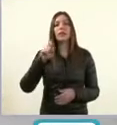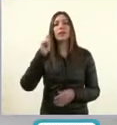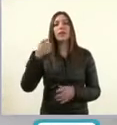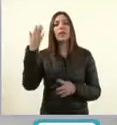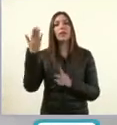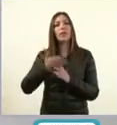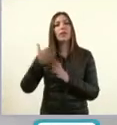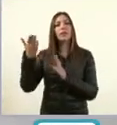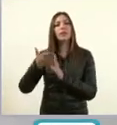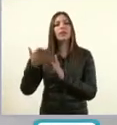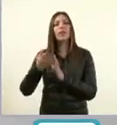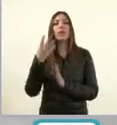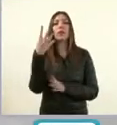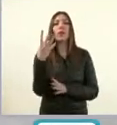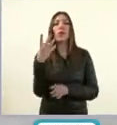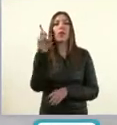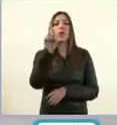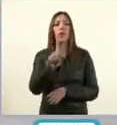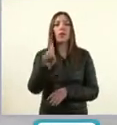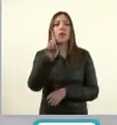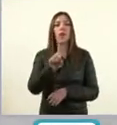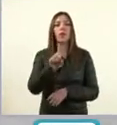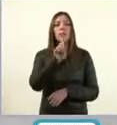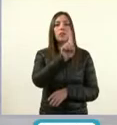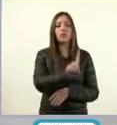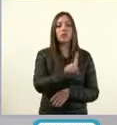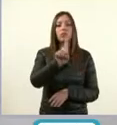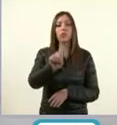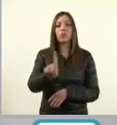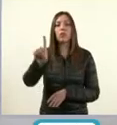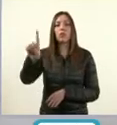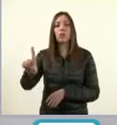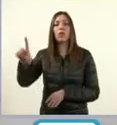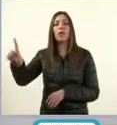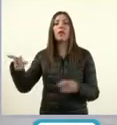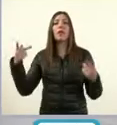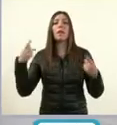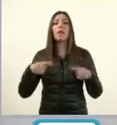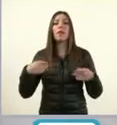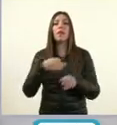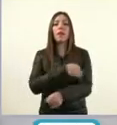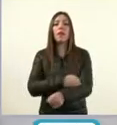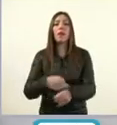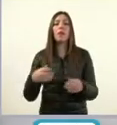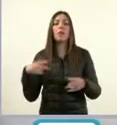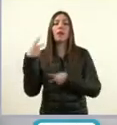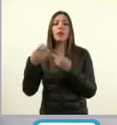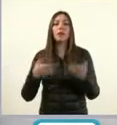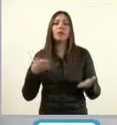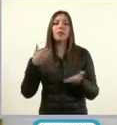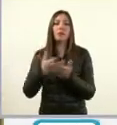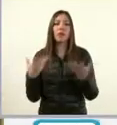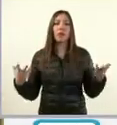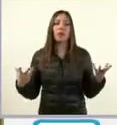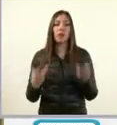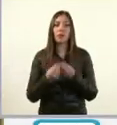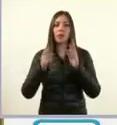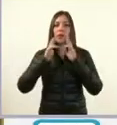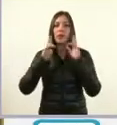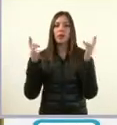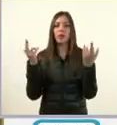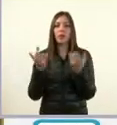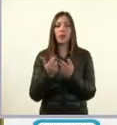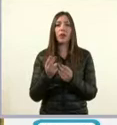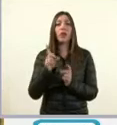en donde la familia se reúne, enciende una de las velas y leen la Biblia y